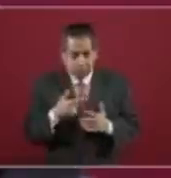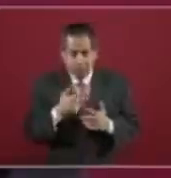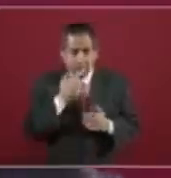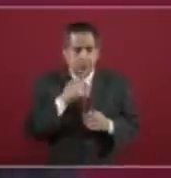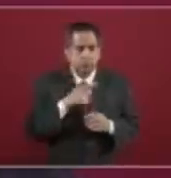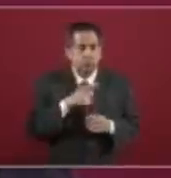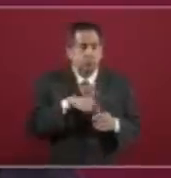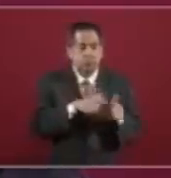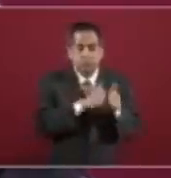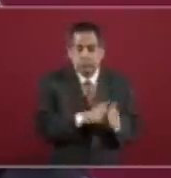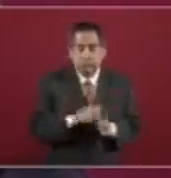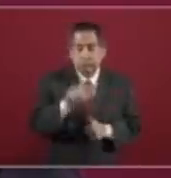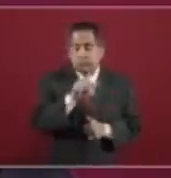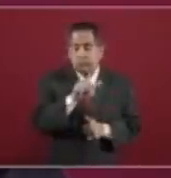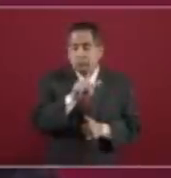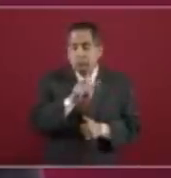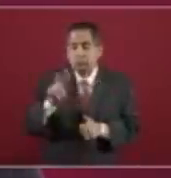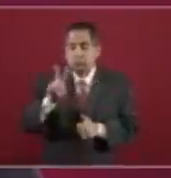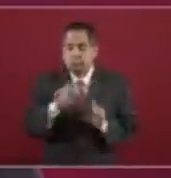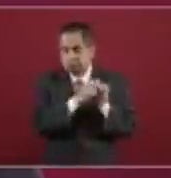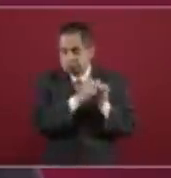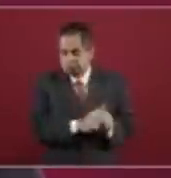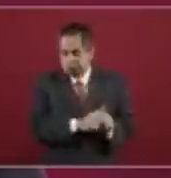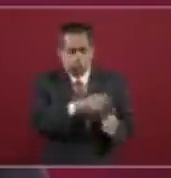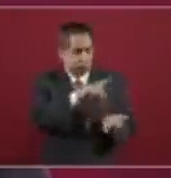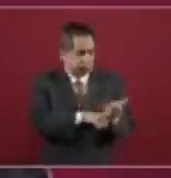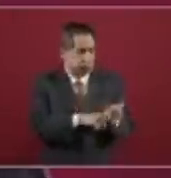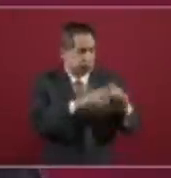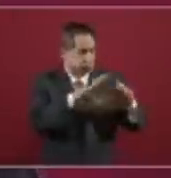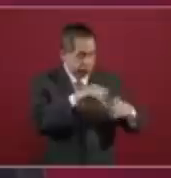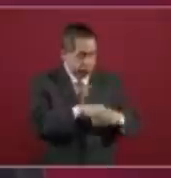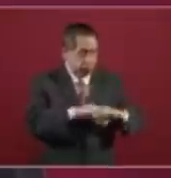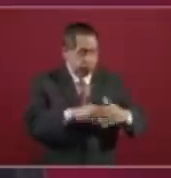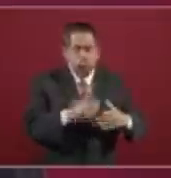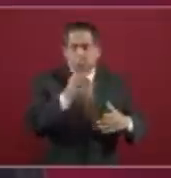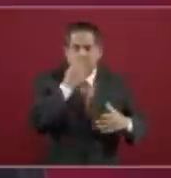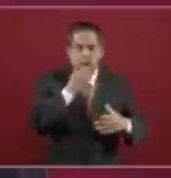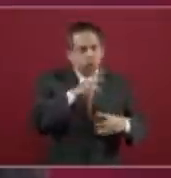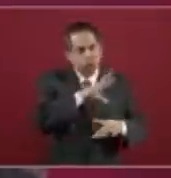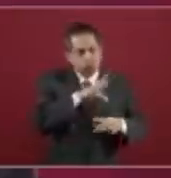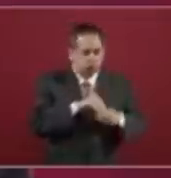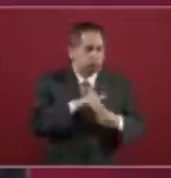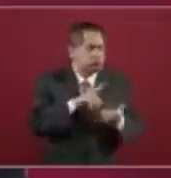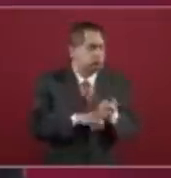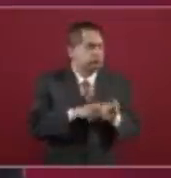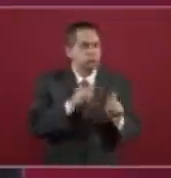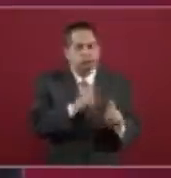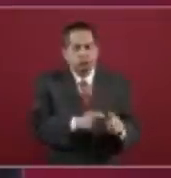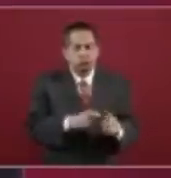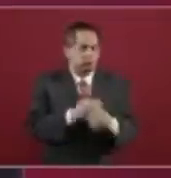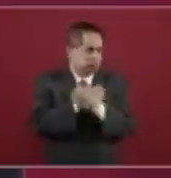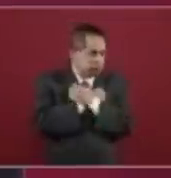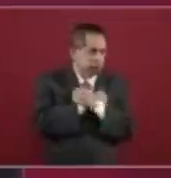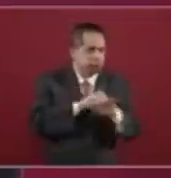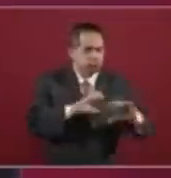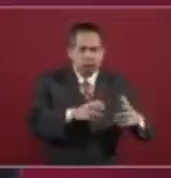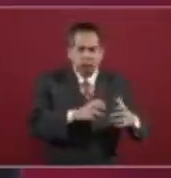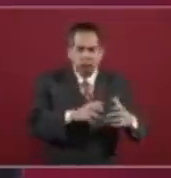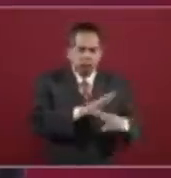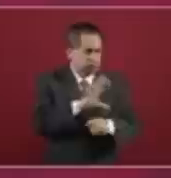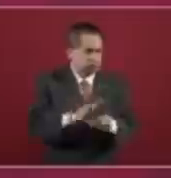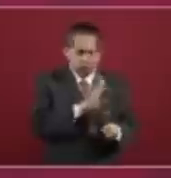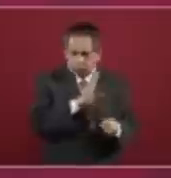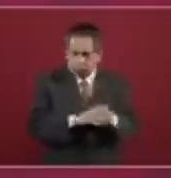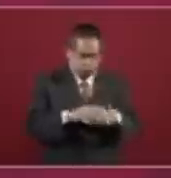lunes a viernes en estos centros integradores, en escuelas de educación